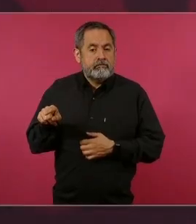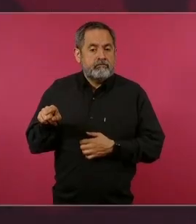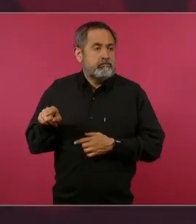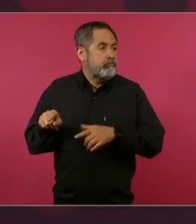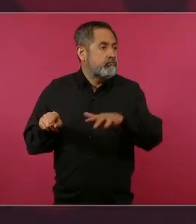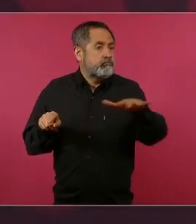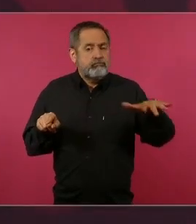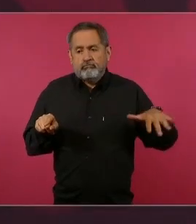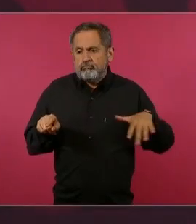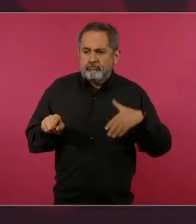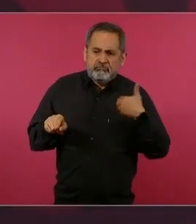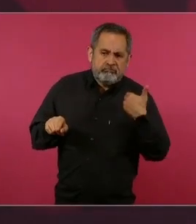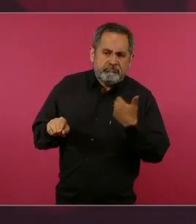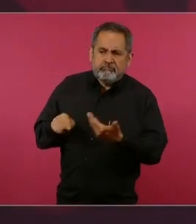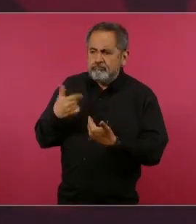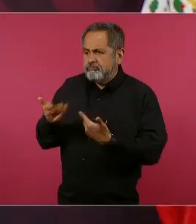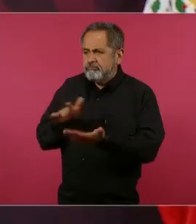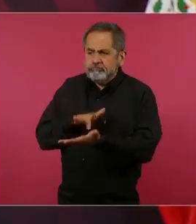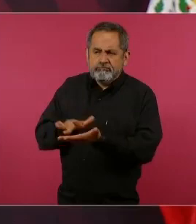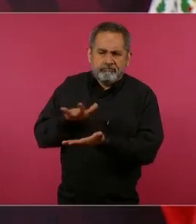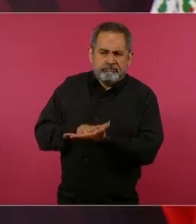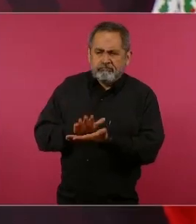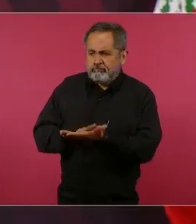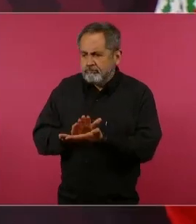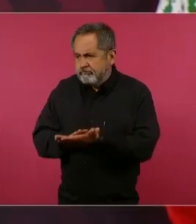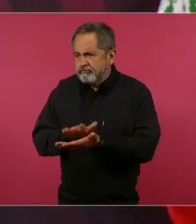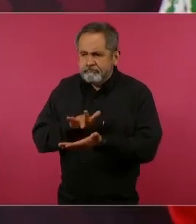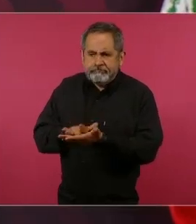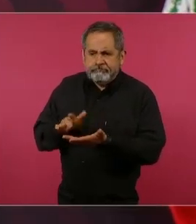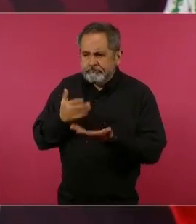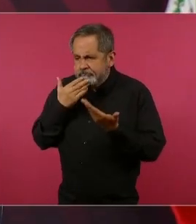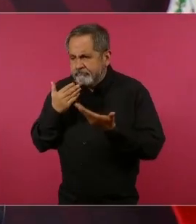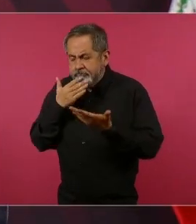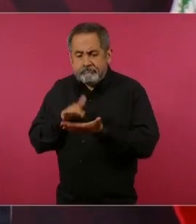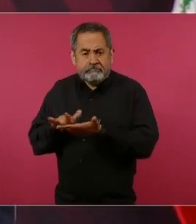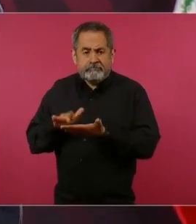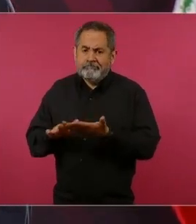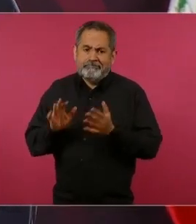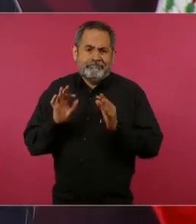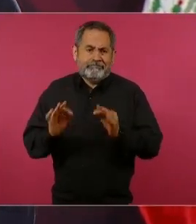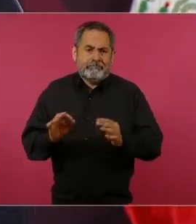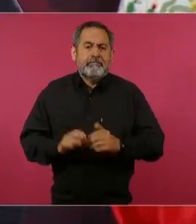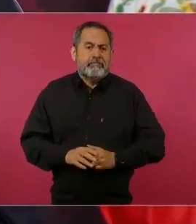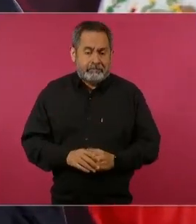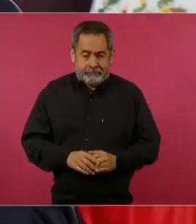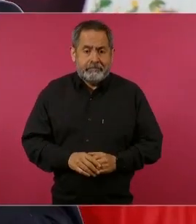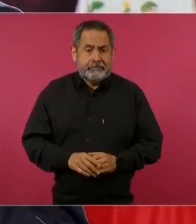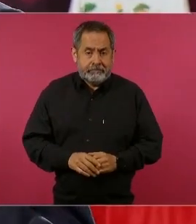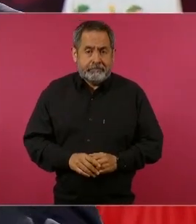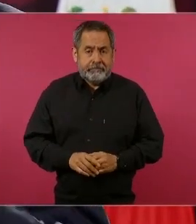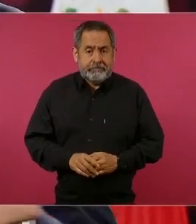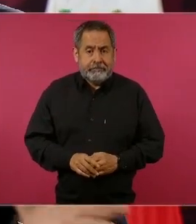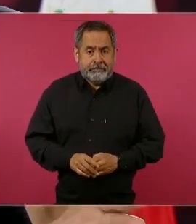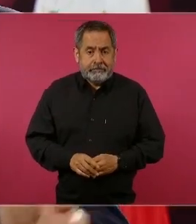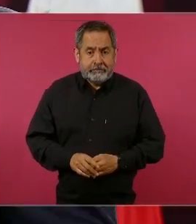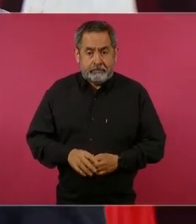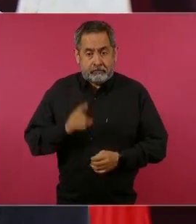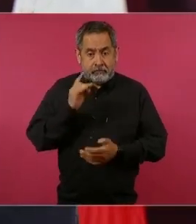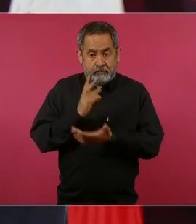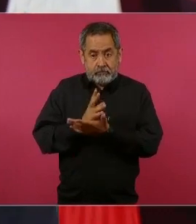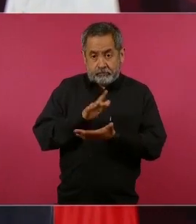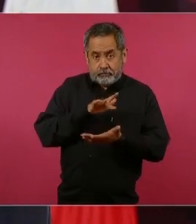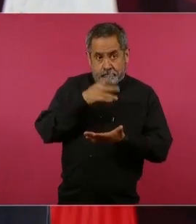recibiendo mucho apoyo, no solo de